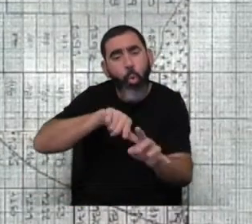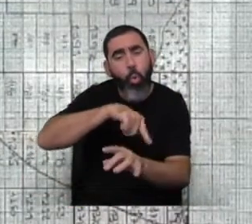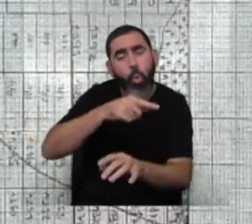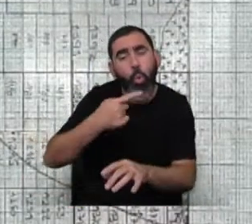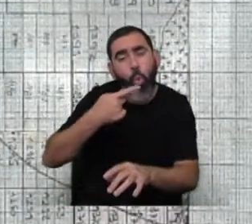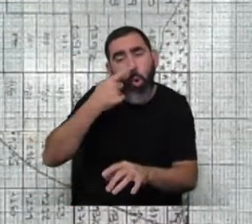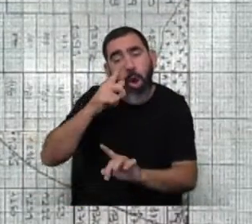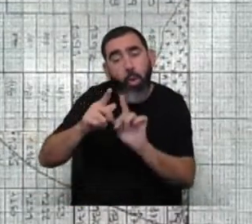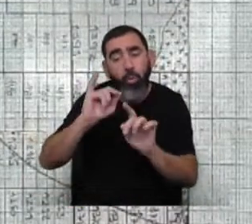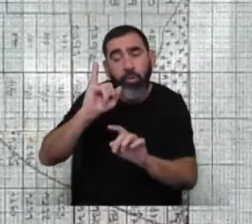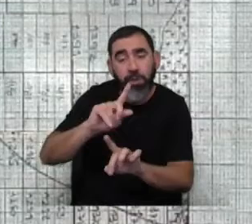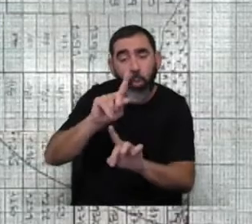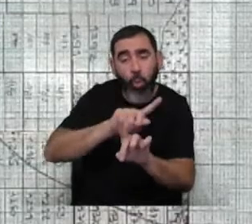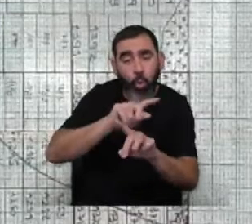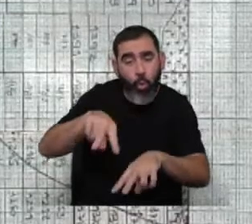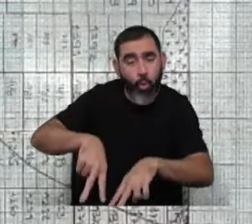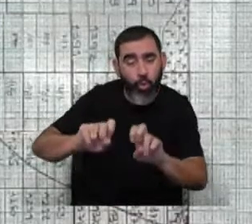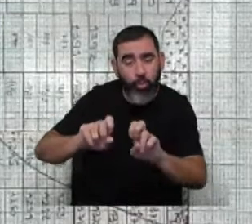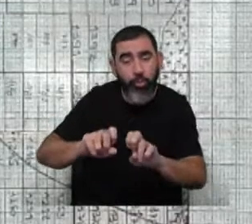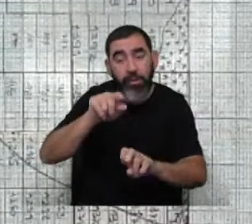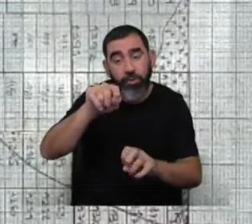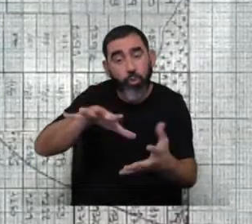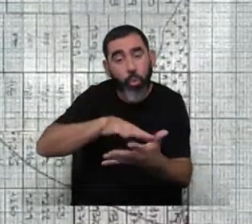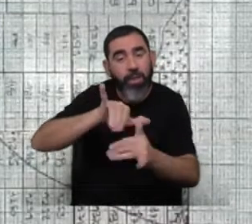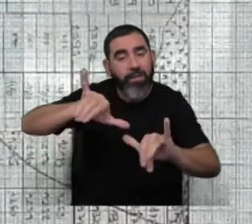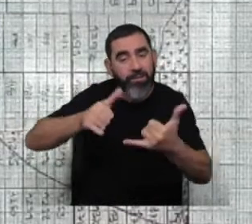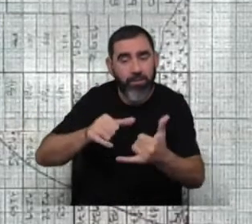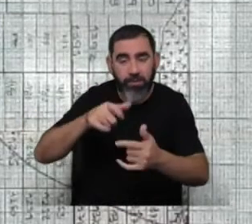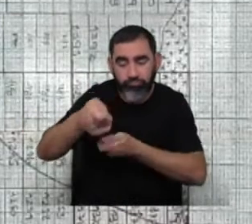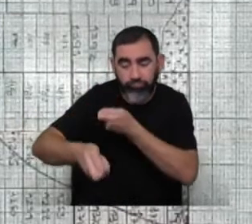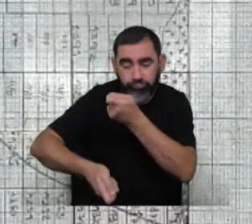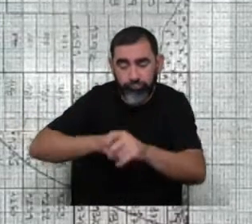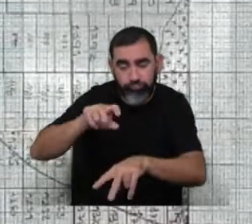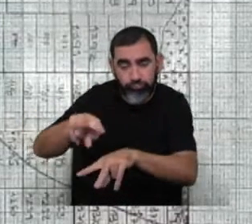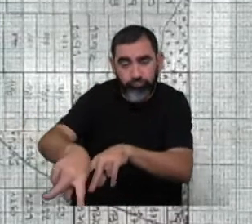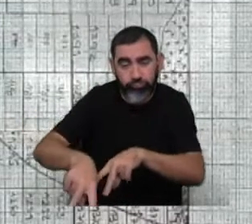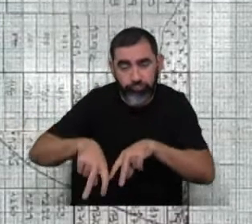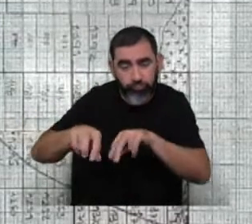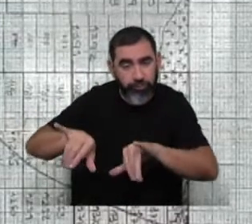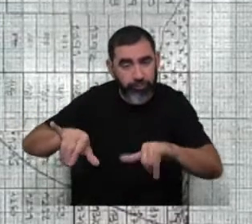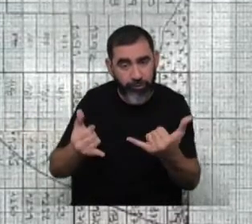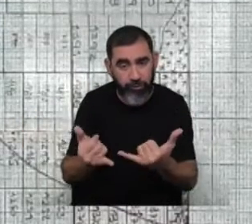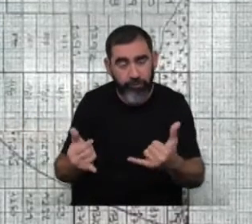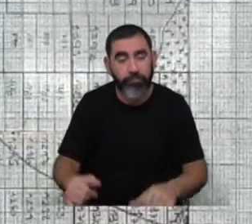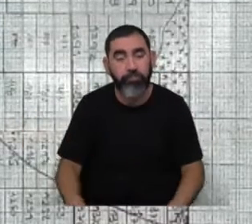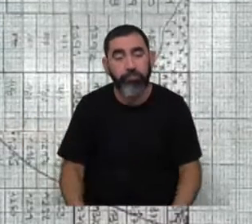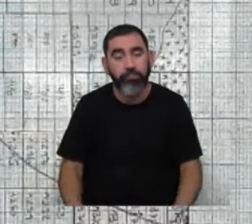ya excavados y otros no? No, esos son sitios donde ya hemos intervenido, donde ya hubieron excavaciones.